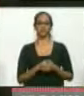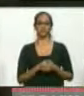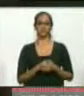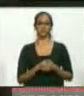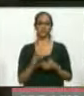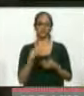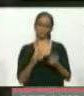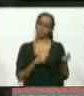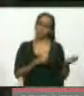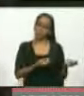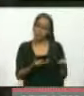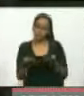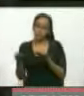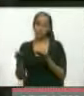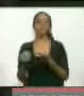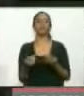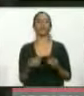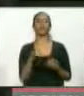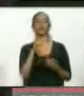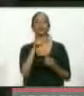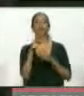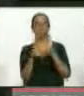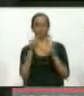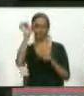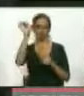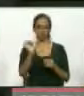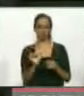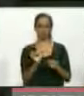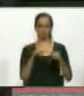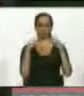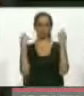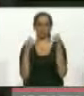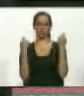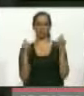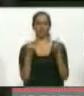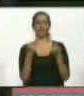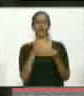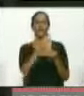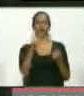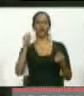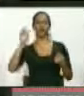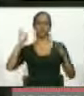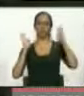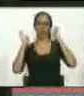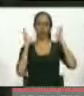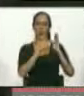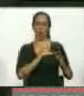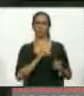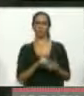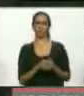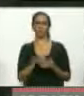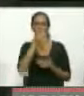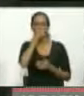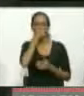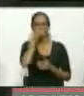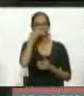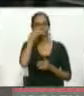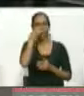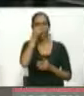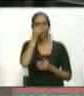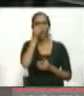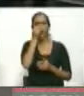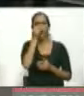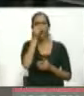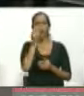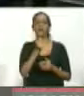lo invito a que ustedes analicen el currículum de cada uno de los postulados al comité después valga la redundancia cada uno de los de los que